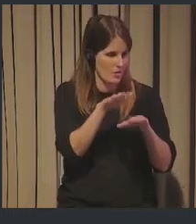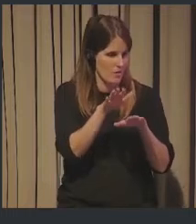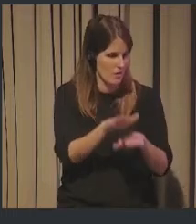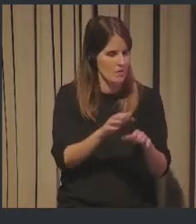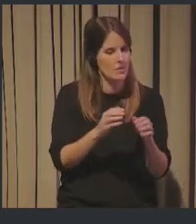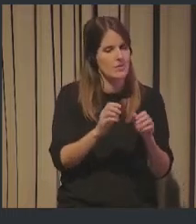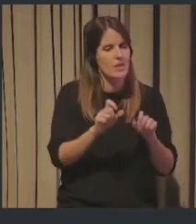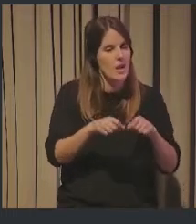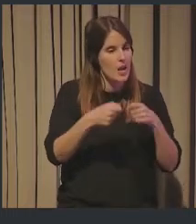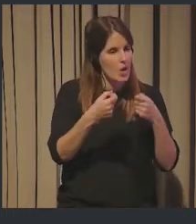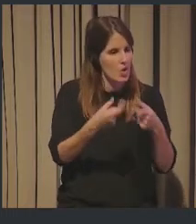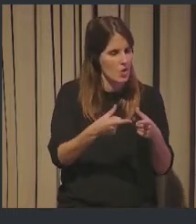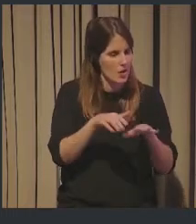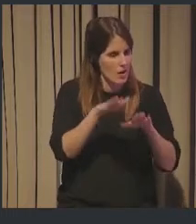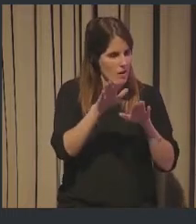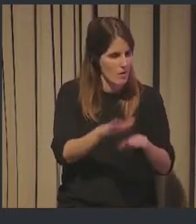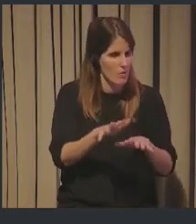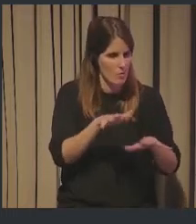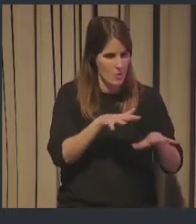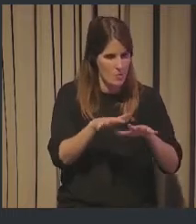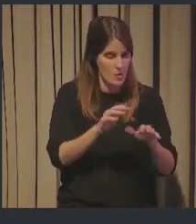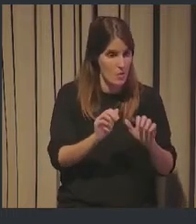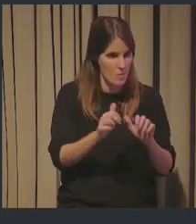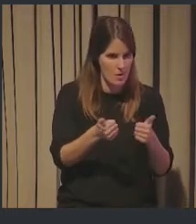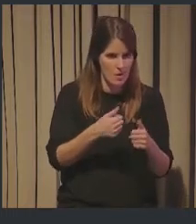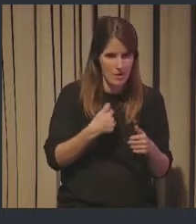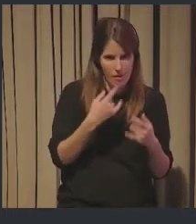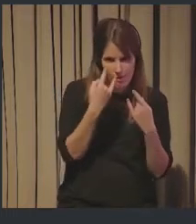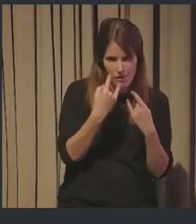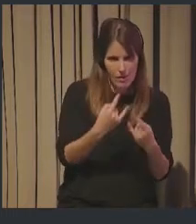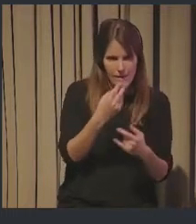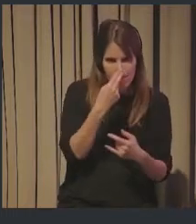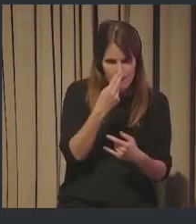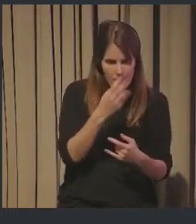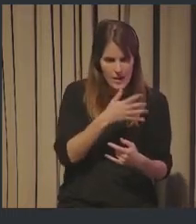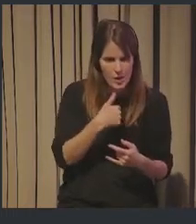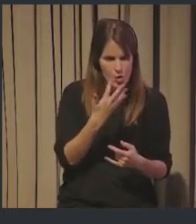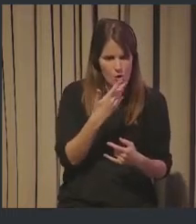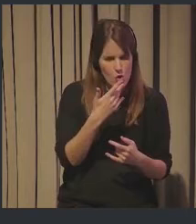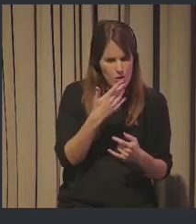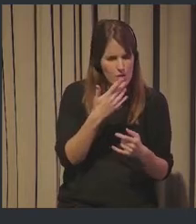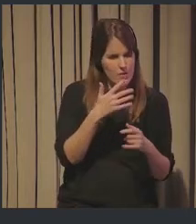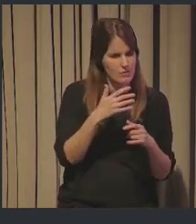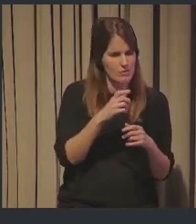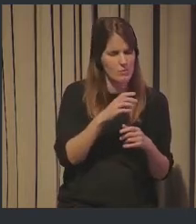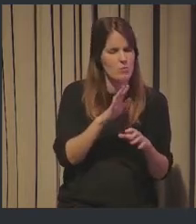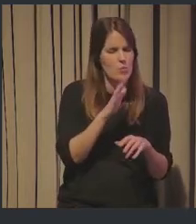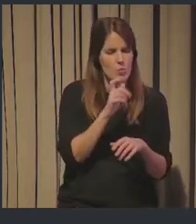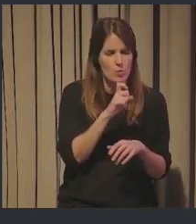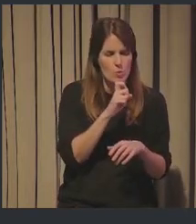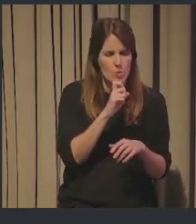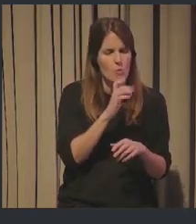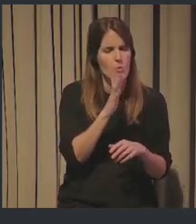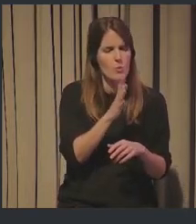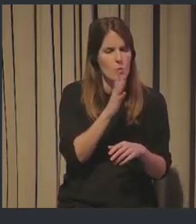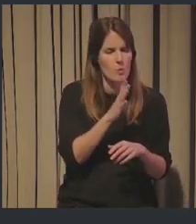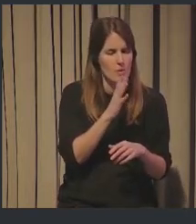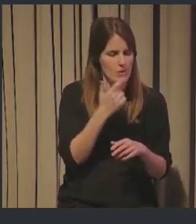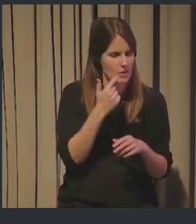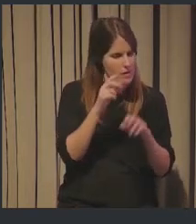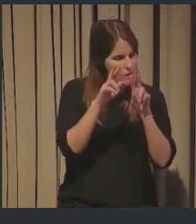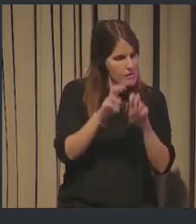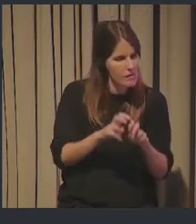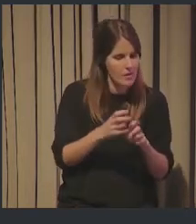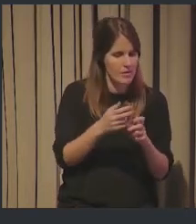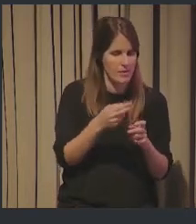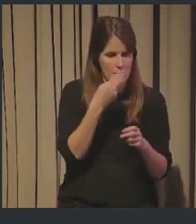estaban pasando y pensé, esto es muy interesante, me gustaría poder entenderlo. Y lo que quería es tener